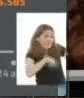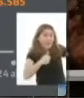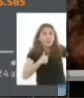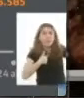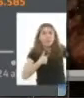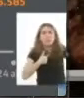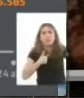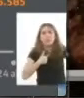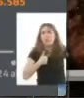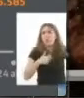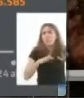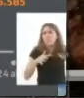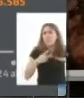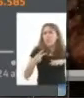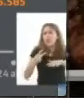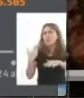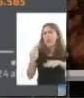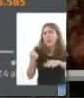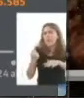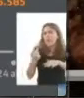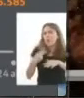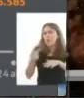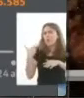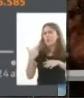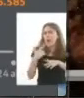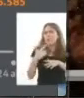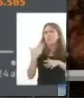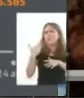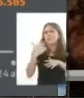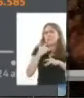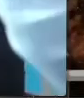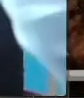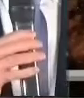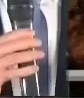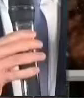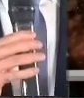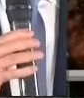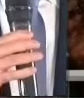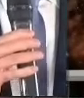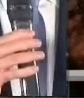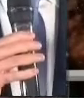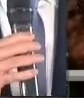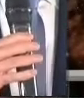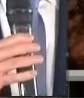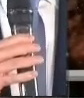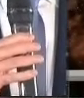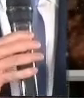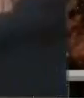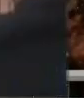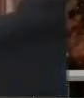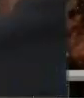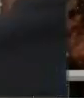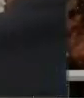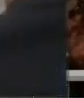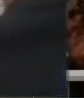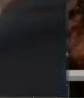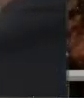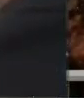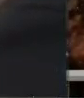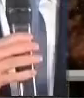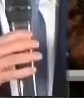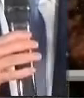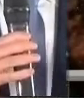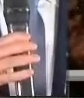a mí me parece muy bien me parece lo lógico me parece lógico que lo hubiera ahorrado muchísimo muchísimos dolores de